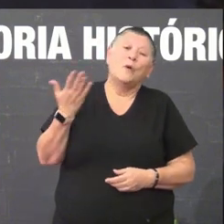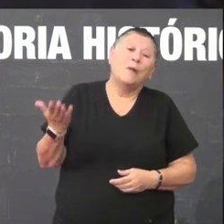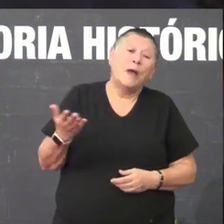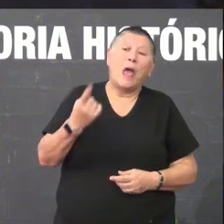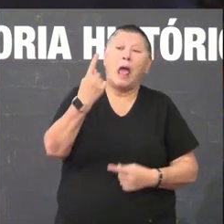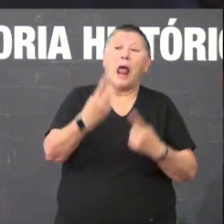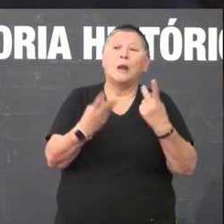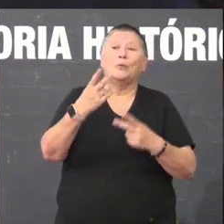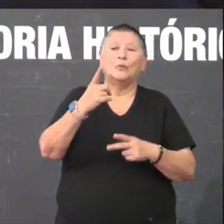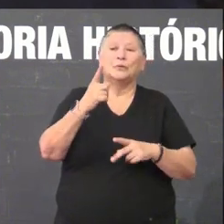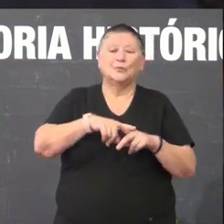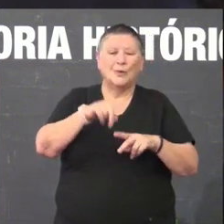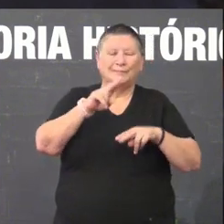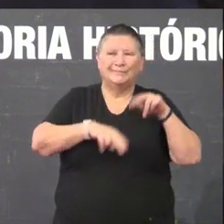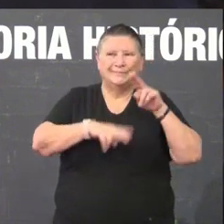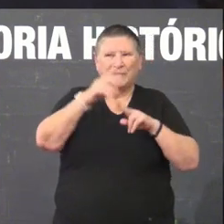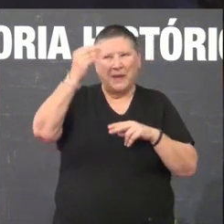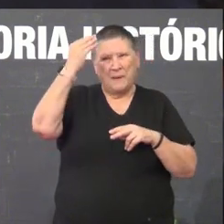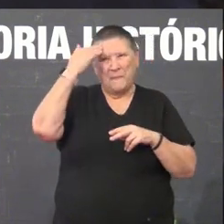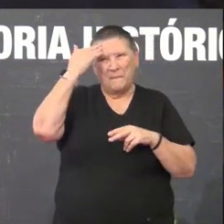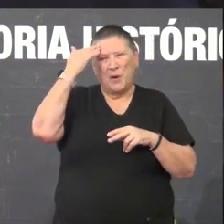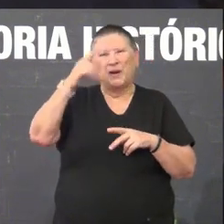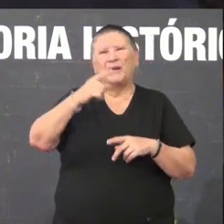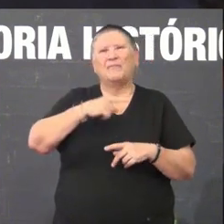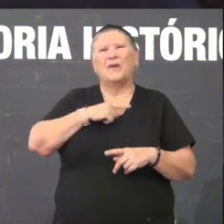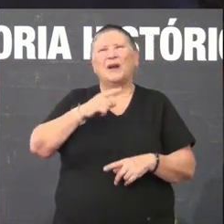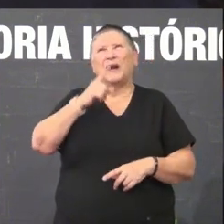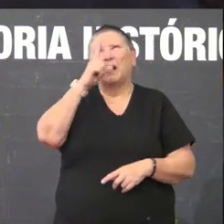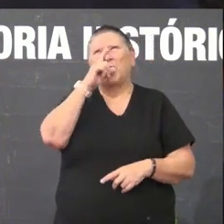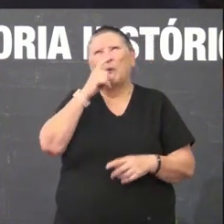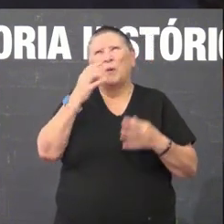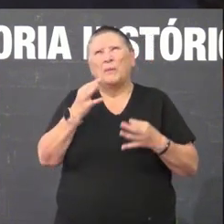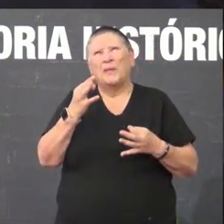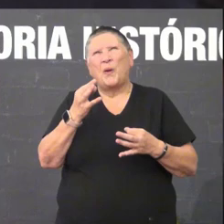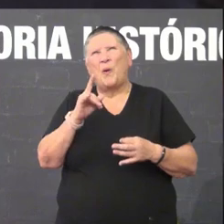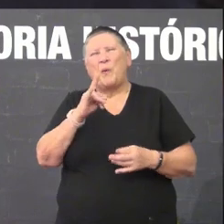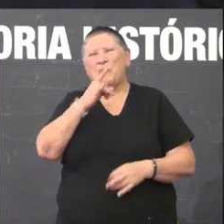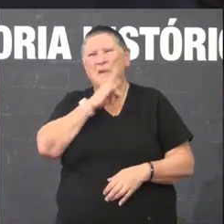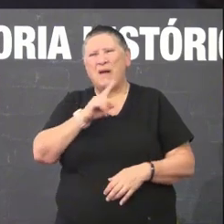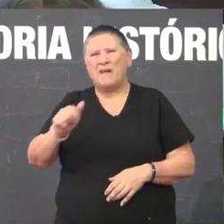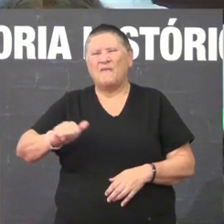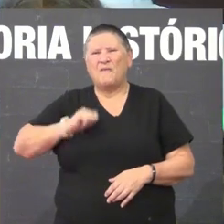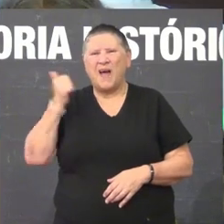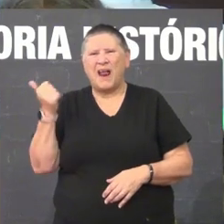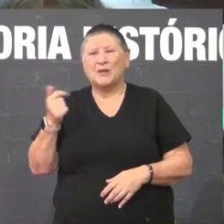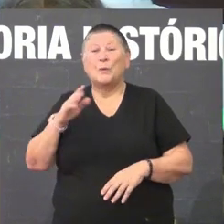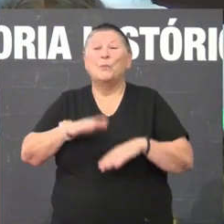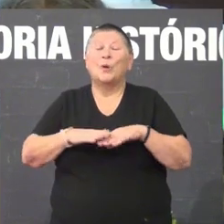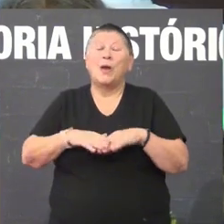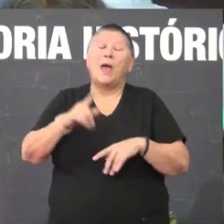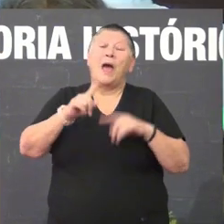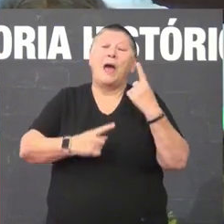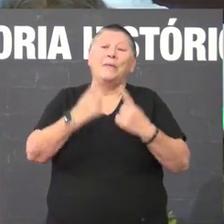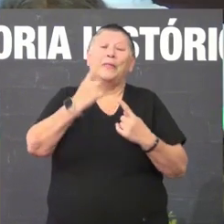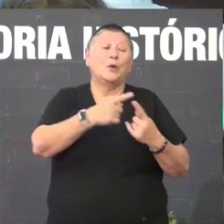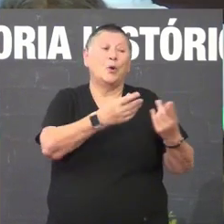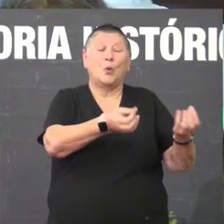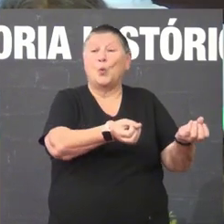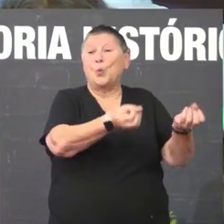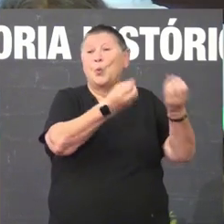construya falsos recuerdos a veces pasa que a uno le cuentan no sé